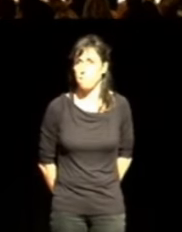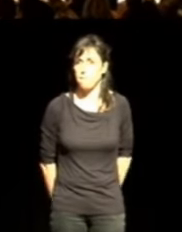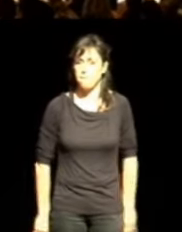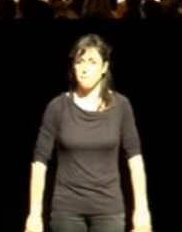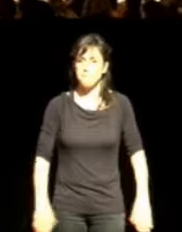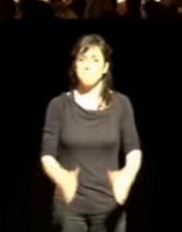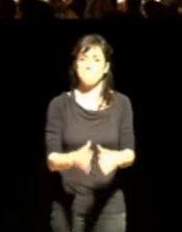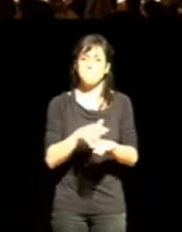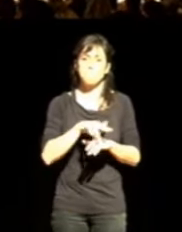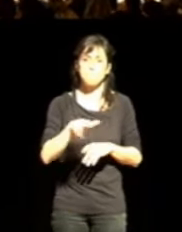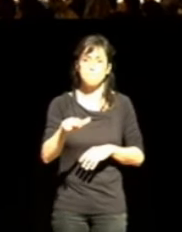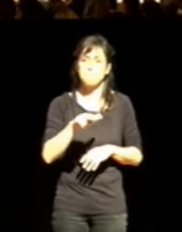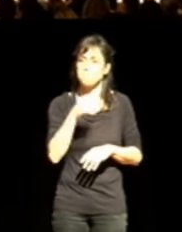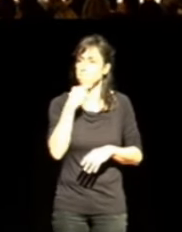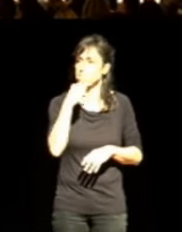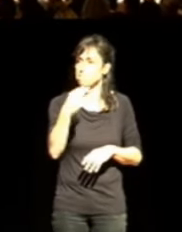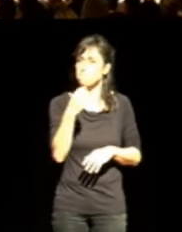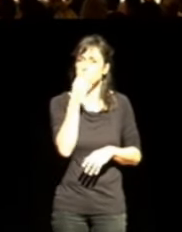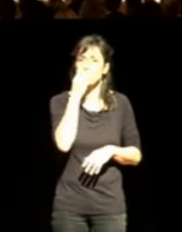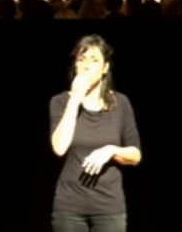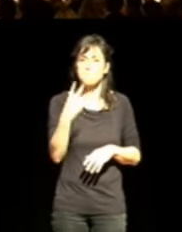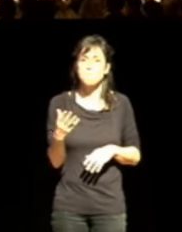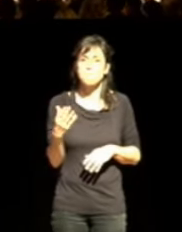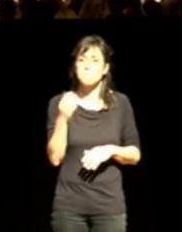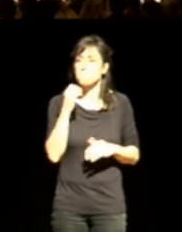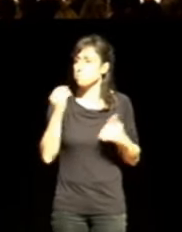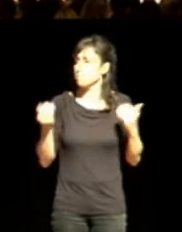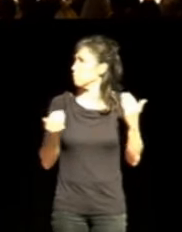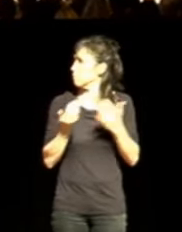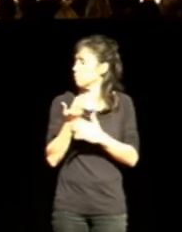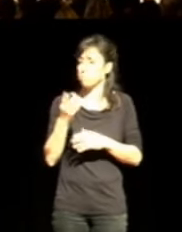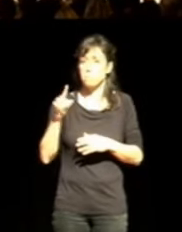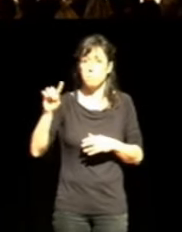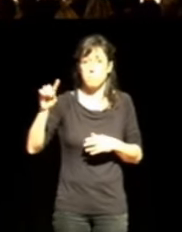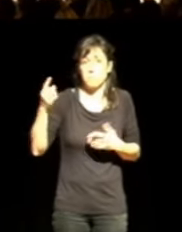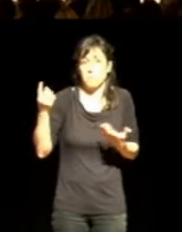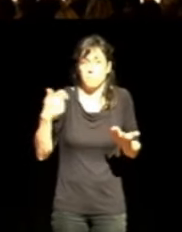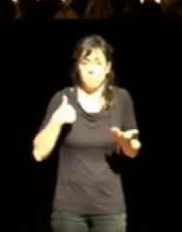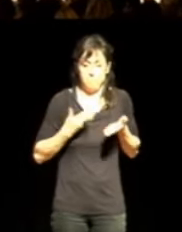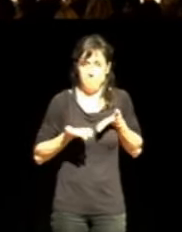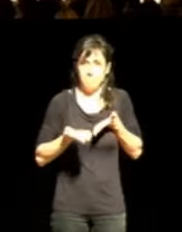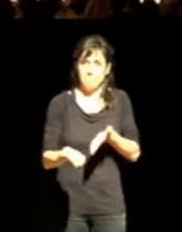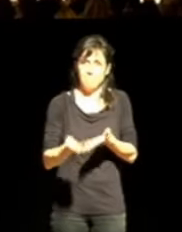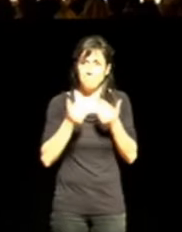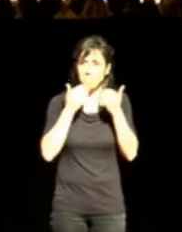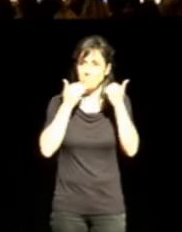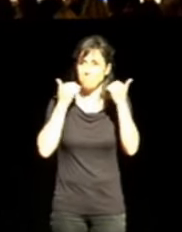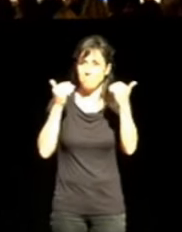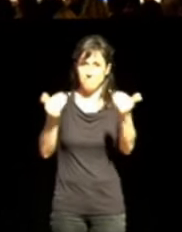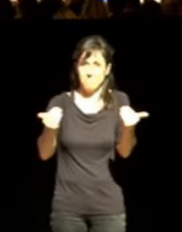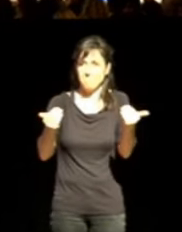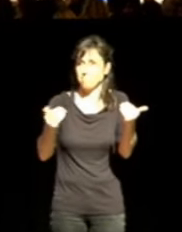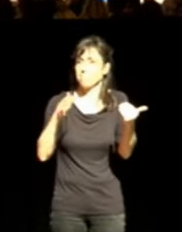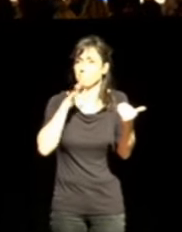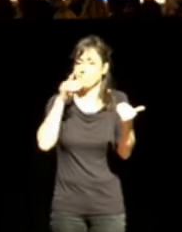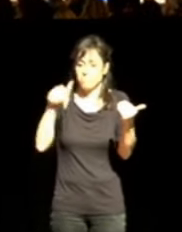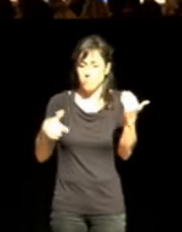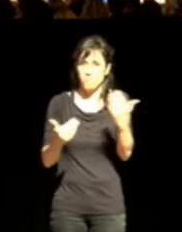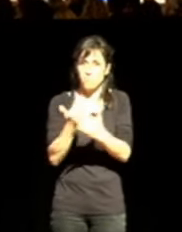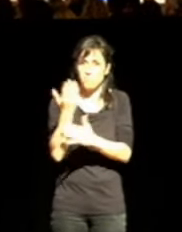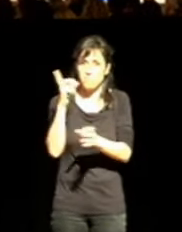Muy buenos días. Bueno, primero que nada quisiera agradecer que me hayáis invitado a participar en esta jornada que me